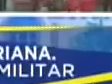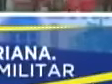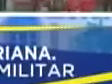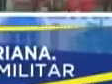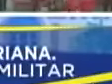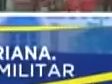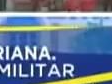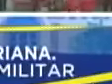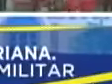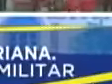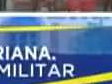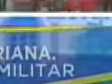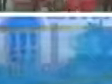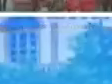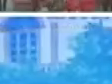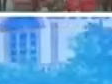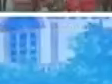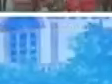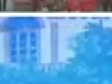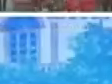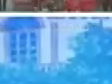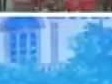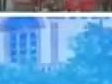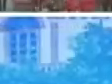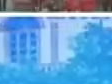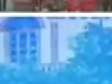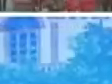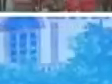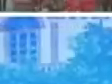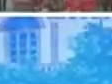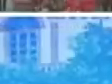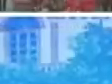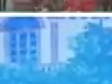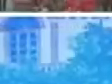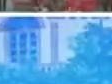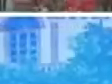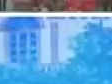reunificar la unidad de todo el pueblo de Venezuela.